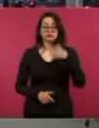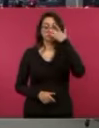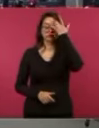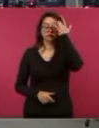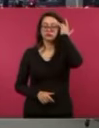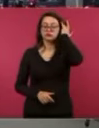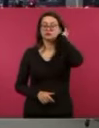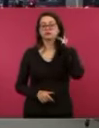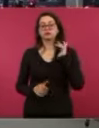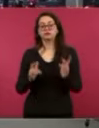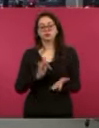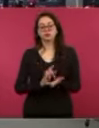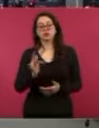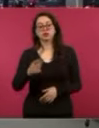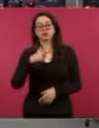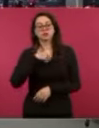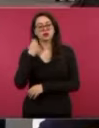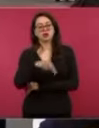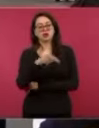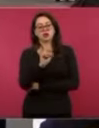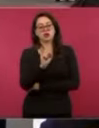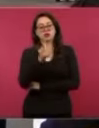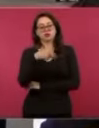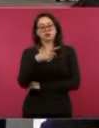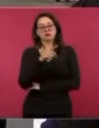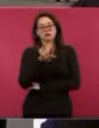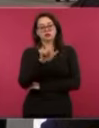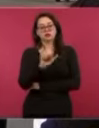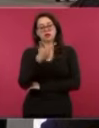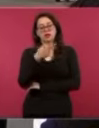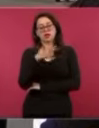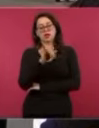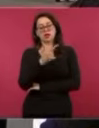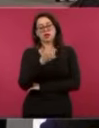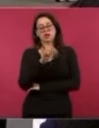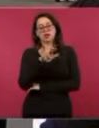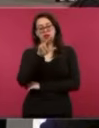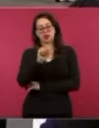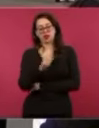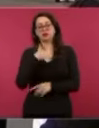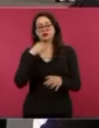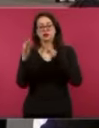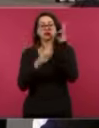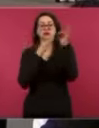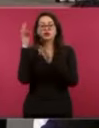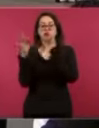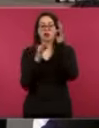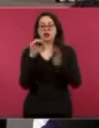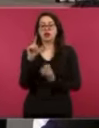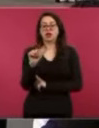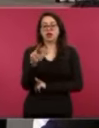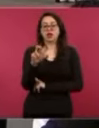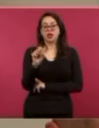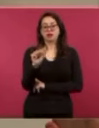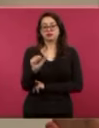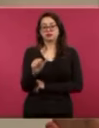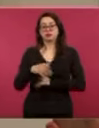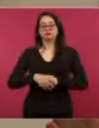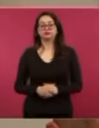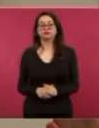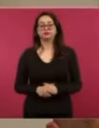Gracias, presidente. Sandra Aguilera, de Grupo Larsa Comunicaciones. Presidente, con frecuencia usted muestra su predicción por la